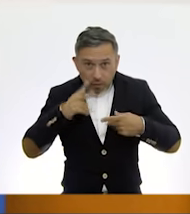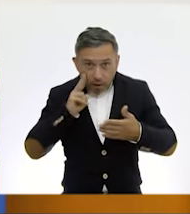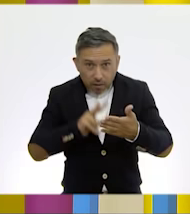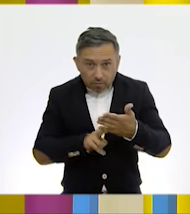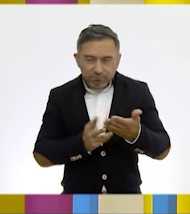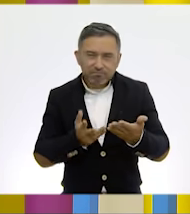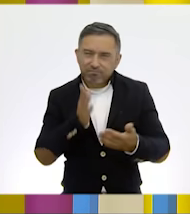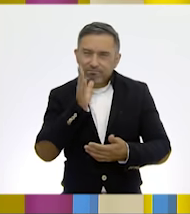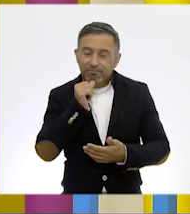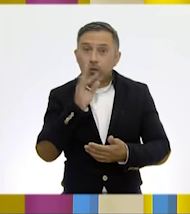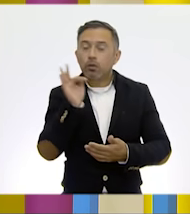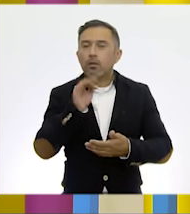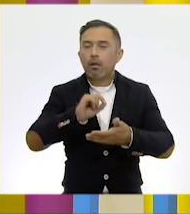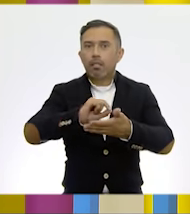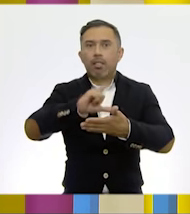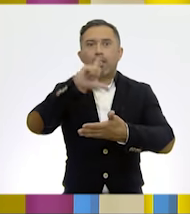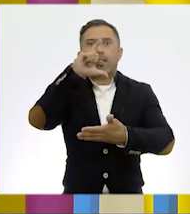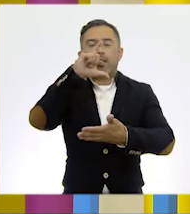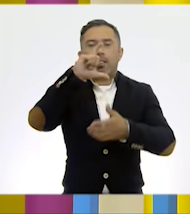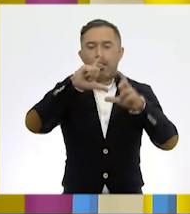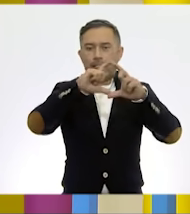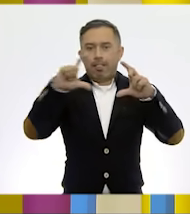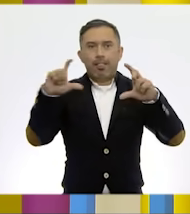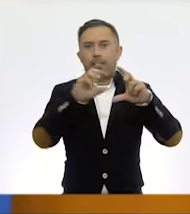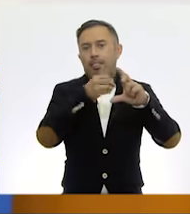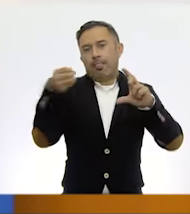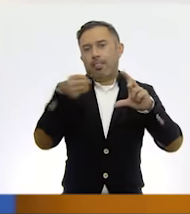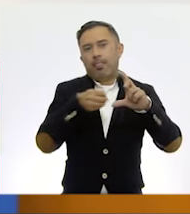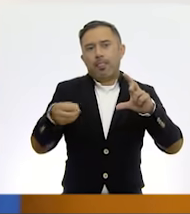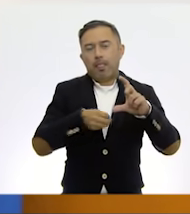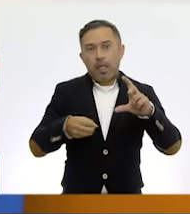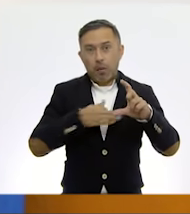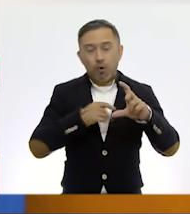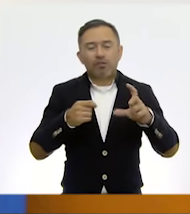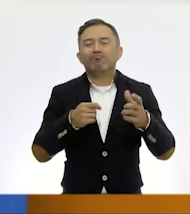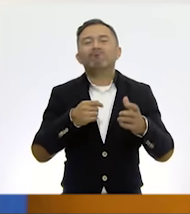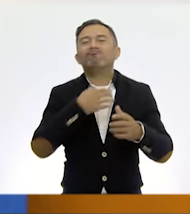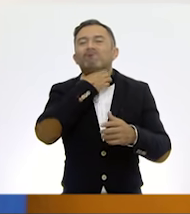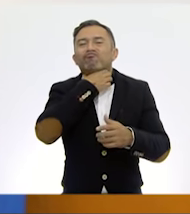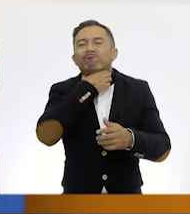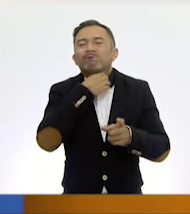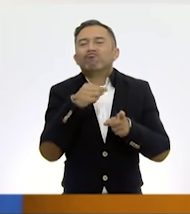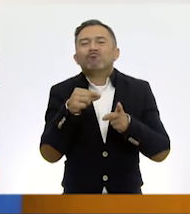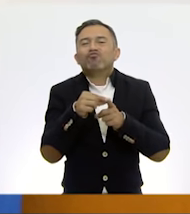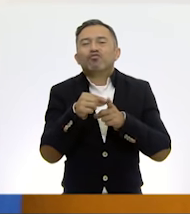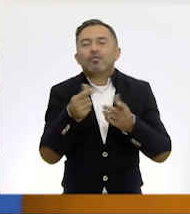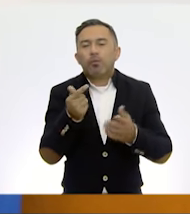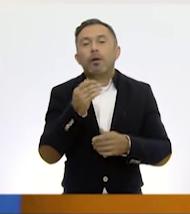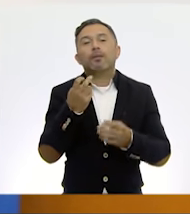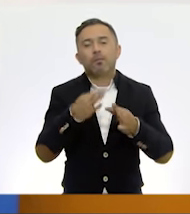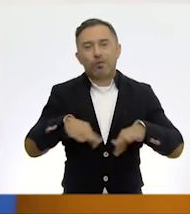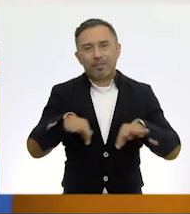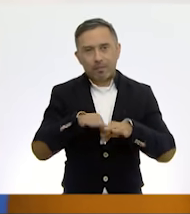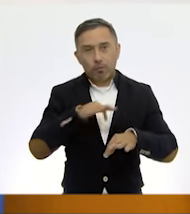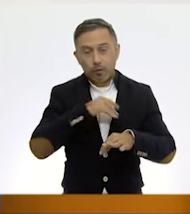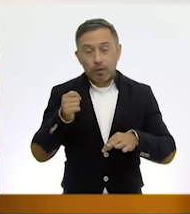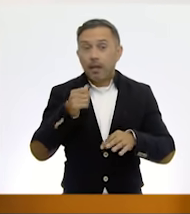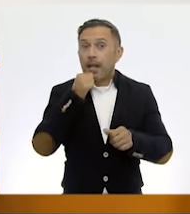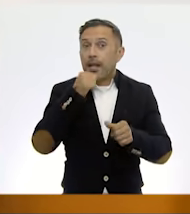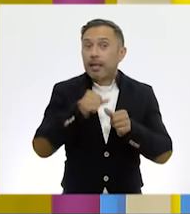No cabría la información importante. Entonces, también es importante cuidar el tamaño de la letra con la que hacemos un folleto.